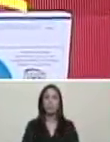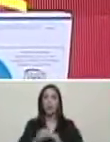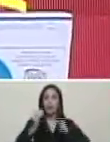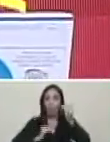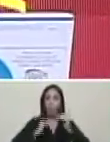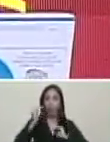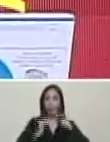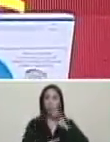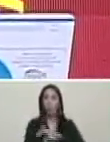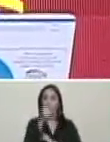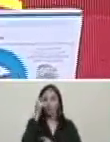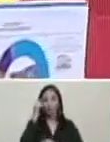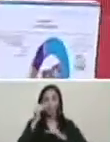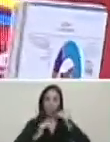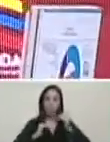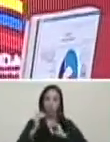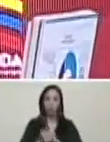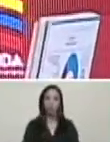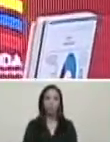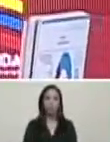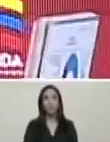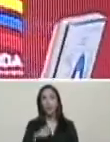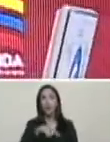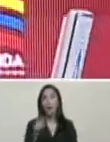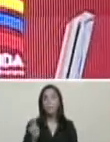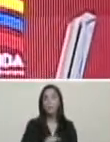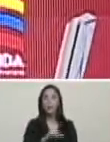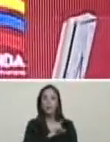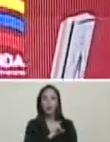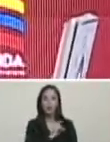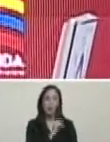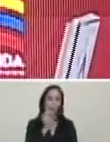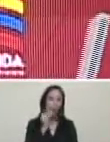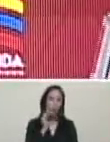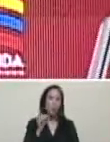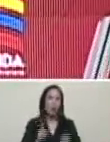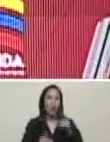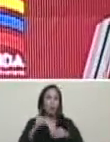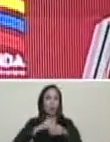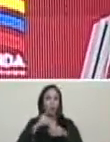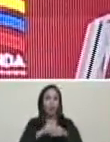día. Solo en el mes de enero, para compararlo con algunos datos,